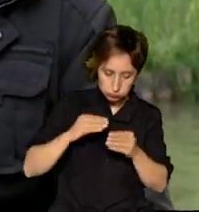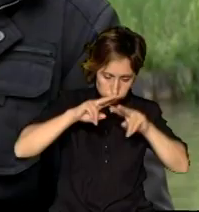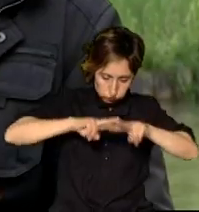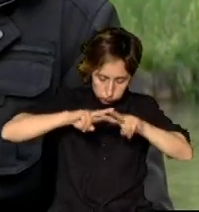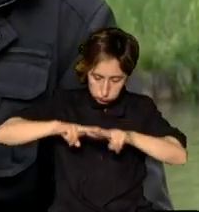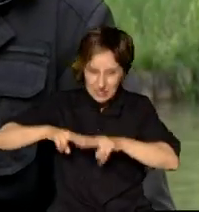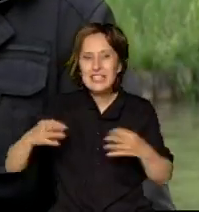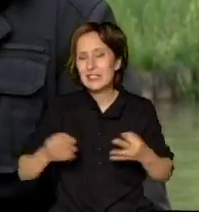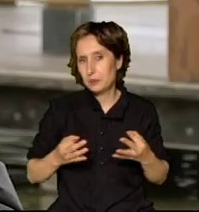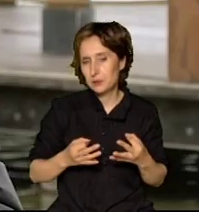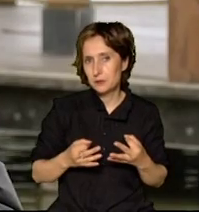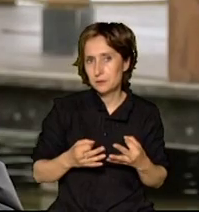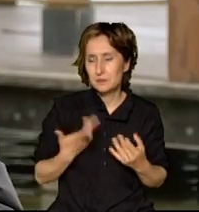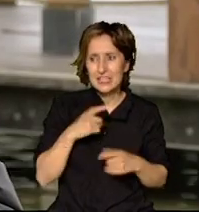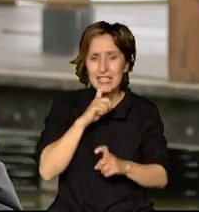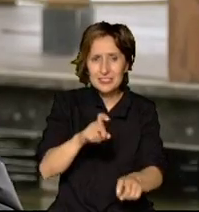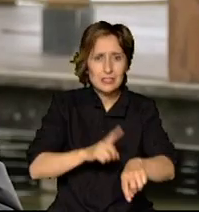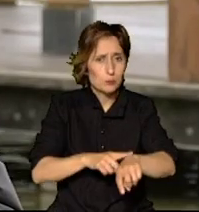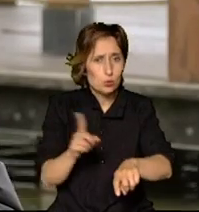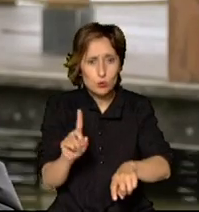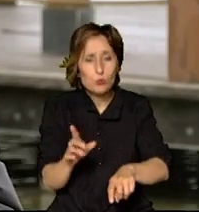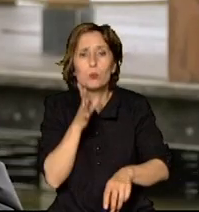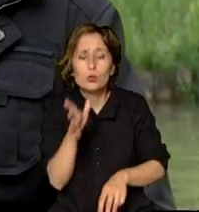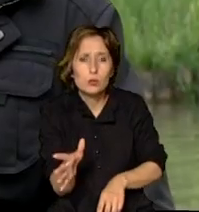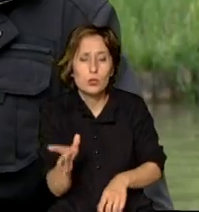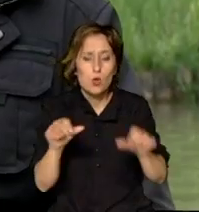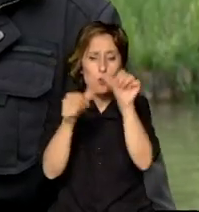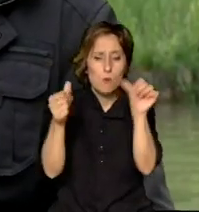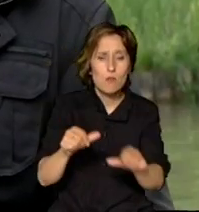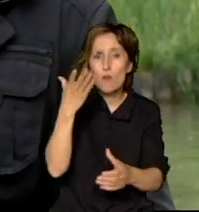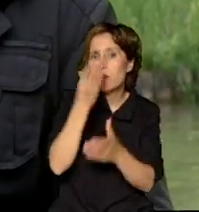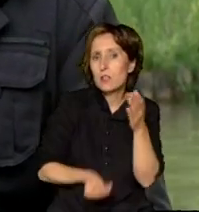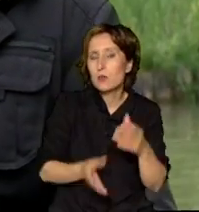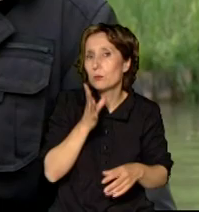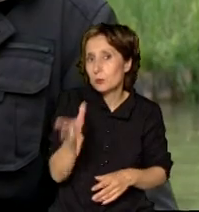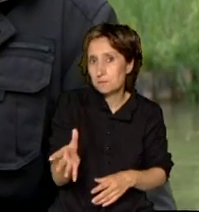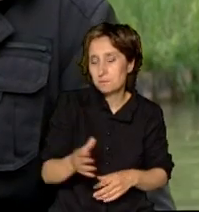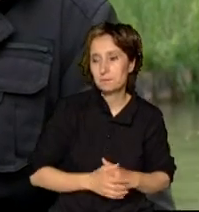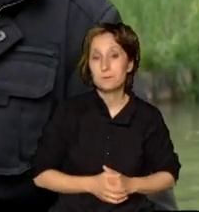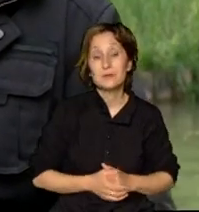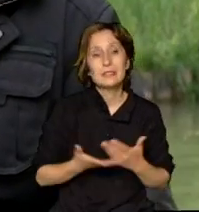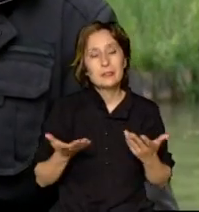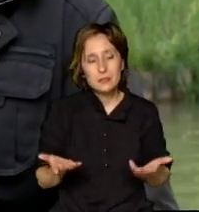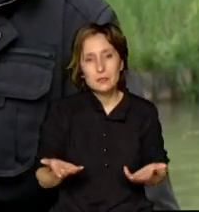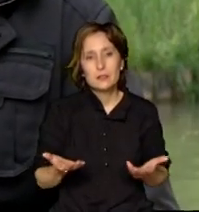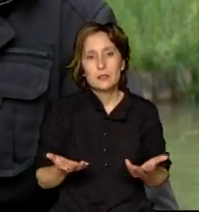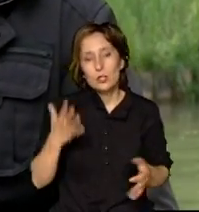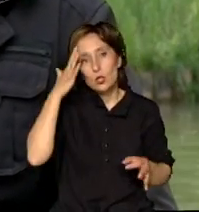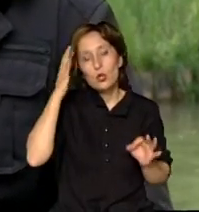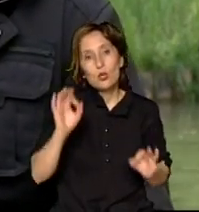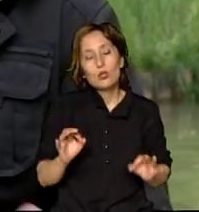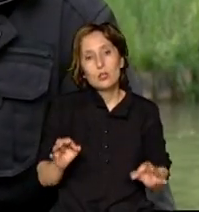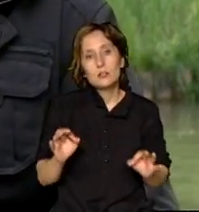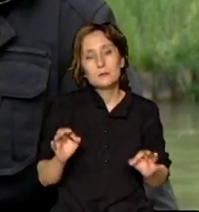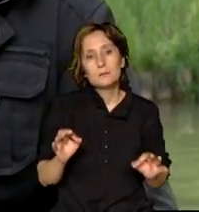qué ha pasado, por qué no se avisaba a tiempo, por qué el modelo ha fallado, etcétera. Entonces, claro, es lógico, ¿no? que se